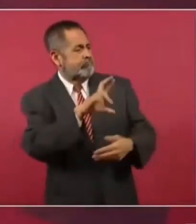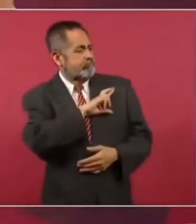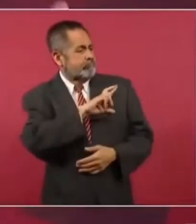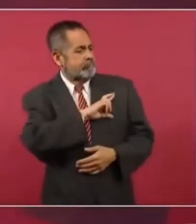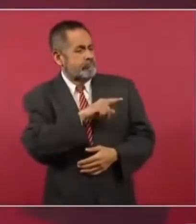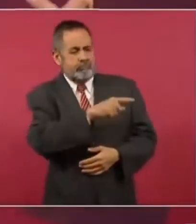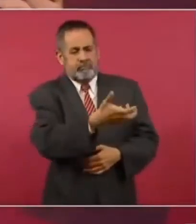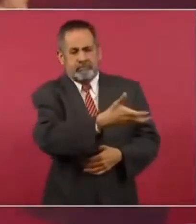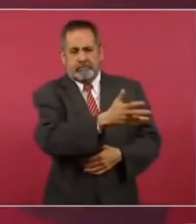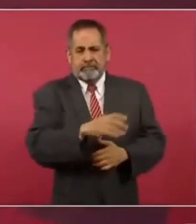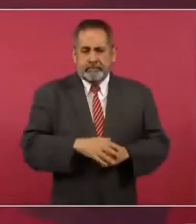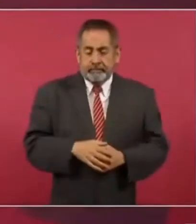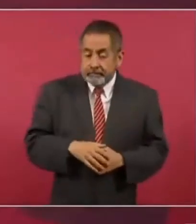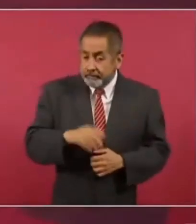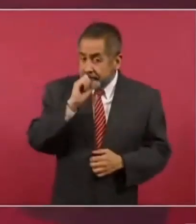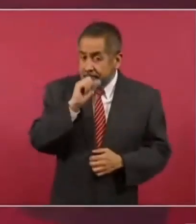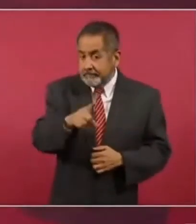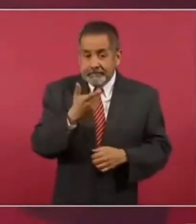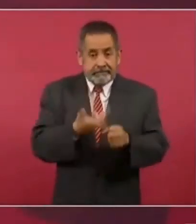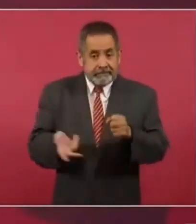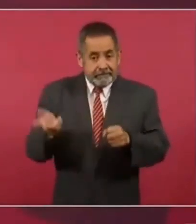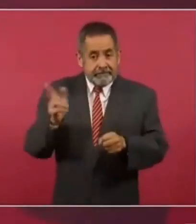de los hospitales